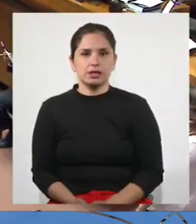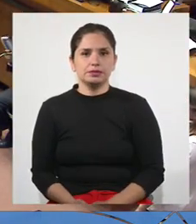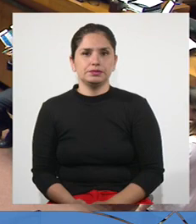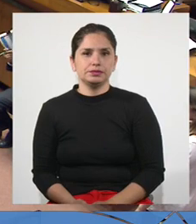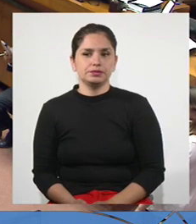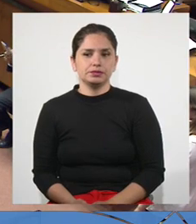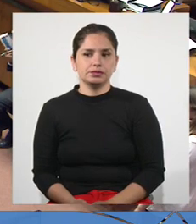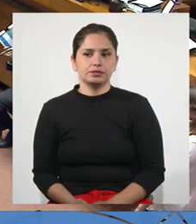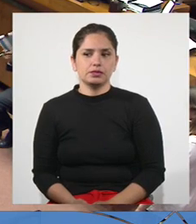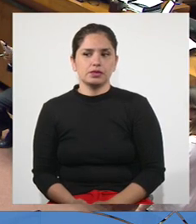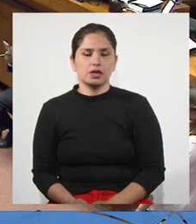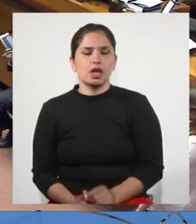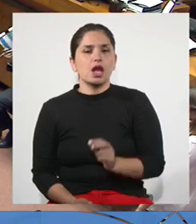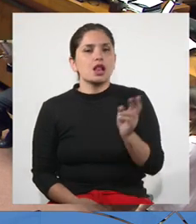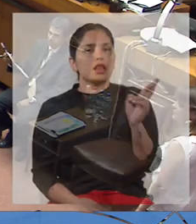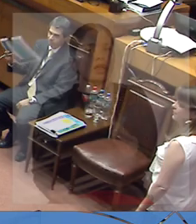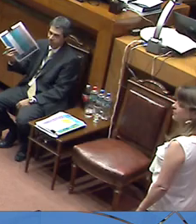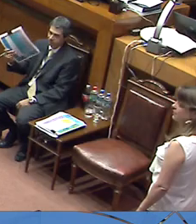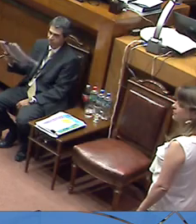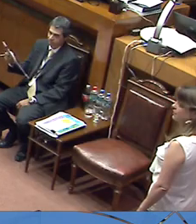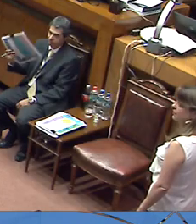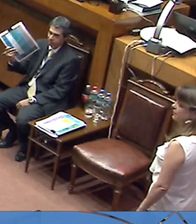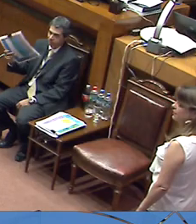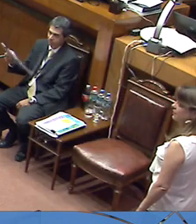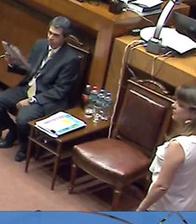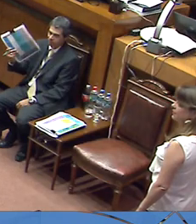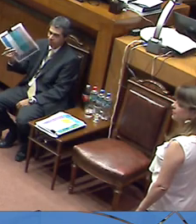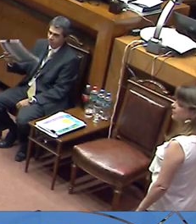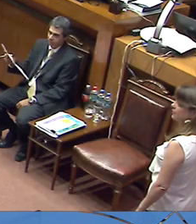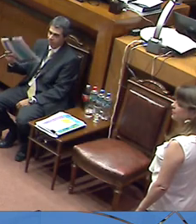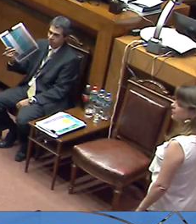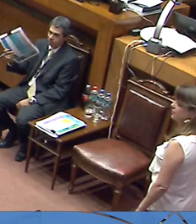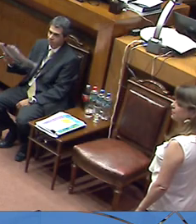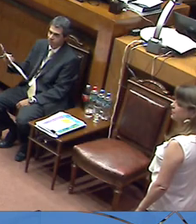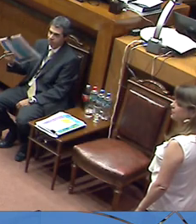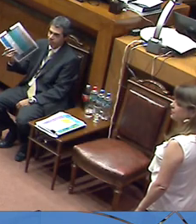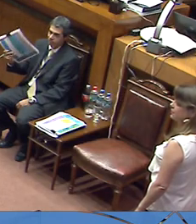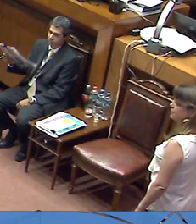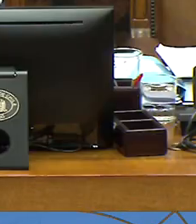Subsecretaria. La respuesta, presidenta, es que sí tienen preferencia.